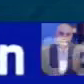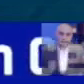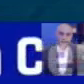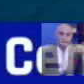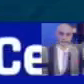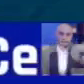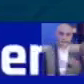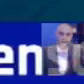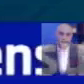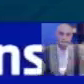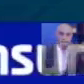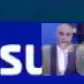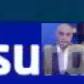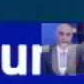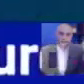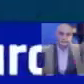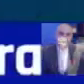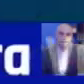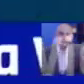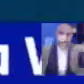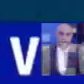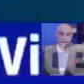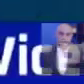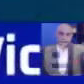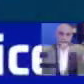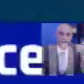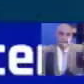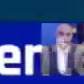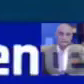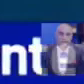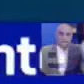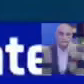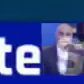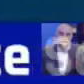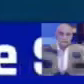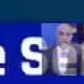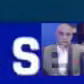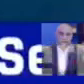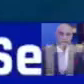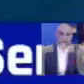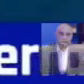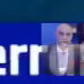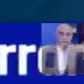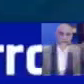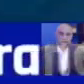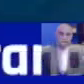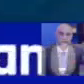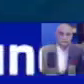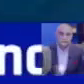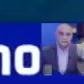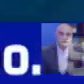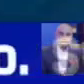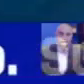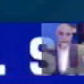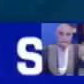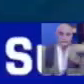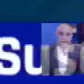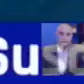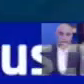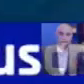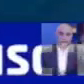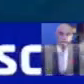Gerardo Fernández Noroña. Hay que recordarlo muy bien. Entonces yo también creo que se trata de una